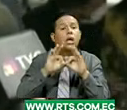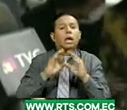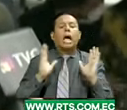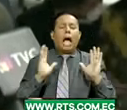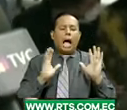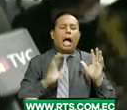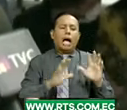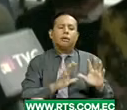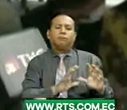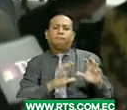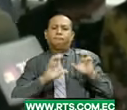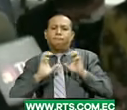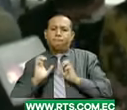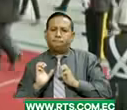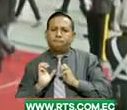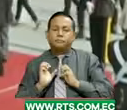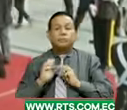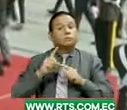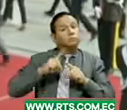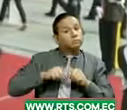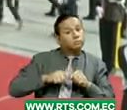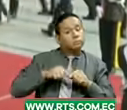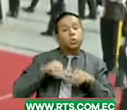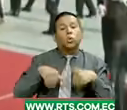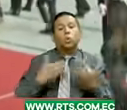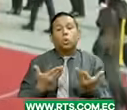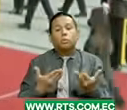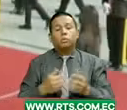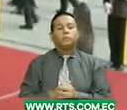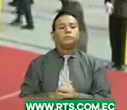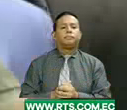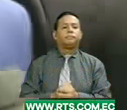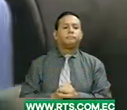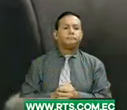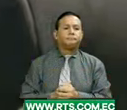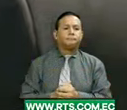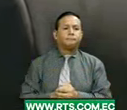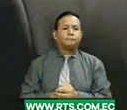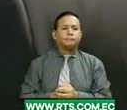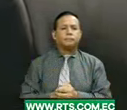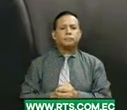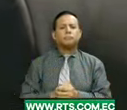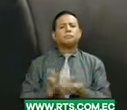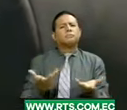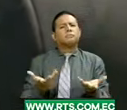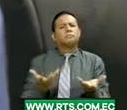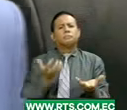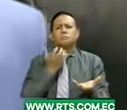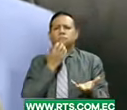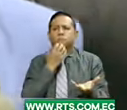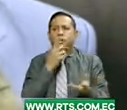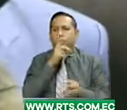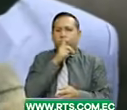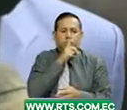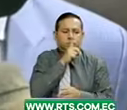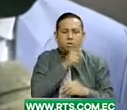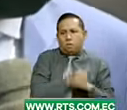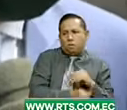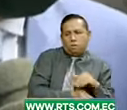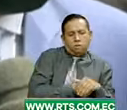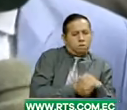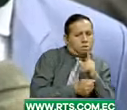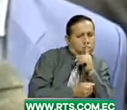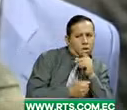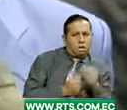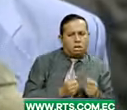hay que saber cómo y cuándo ceder. Y más que eso, que todo sea diáfano. sin acuerdos por debajo de la mesa. Nada por debajo de la mesa, todo